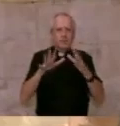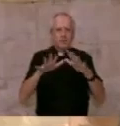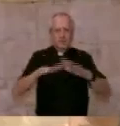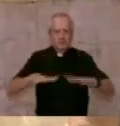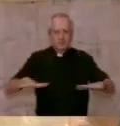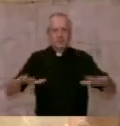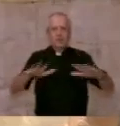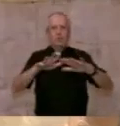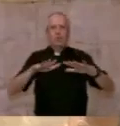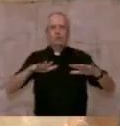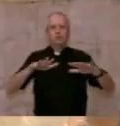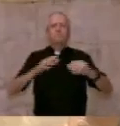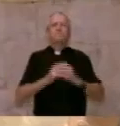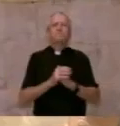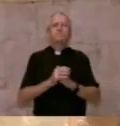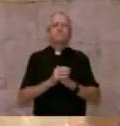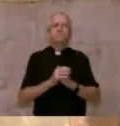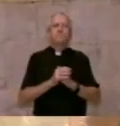todos.